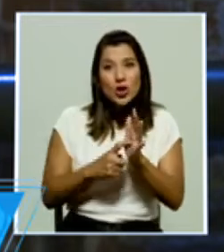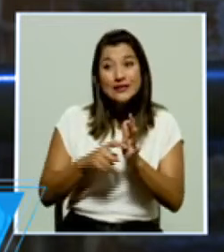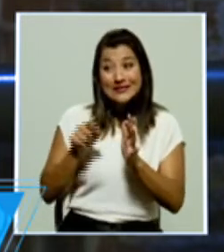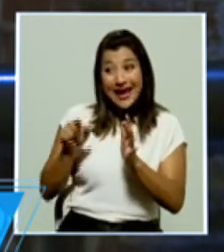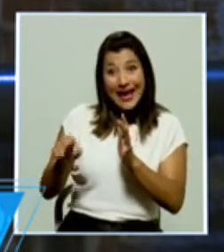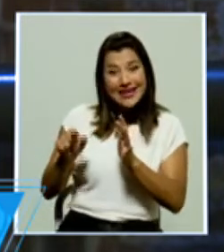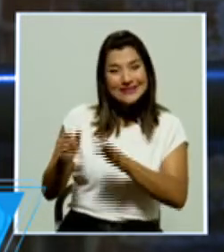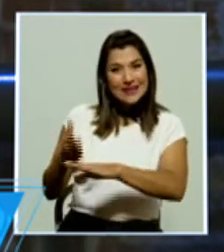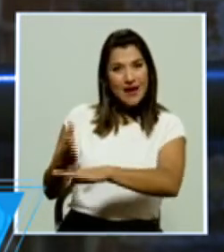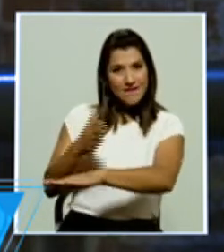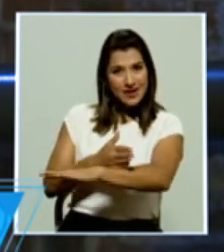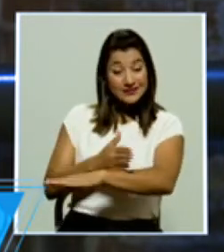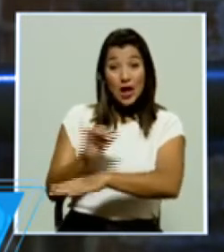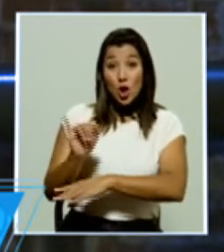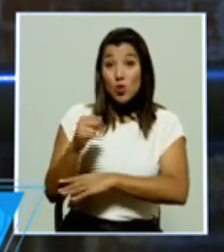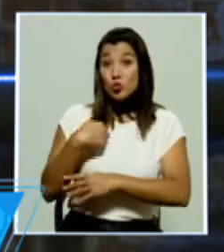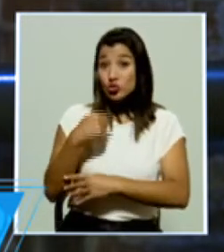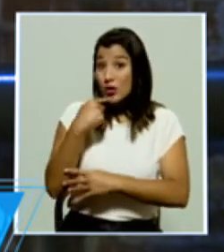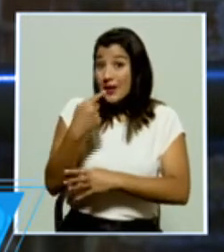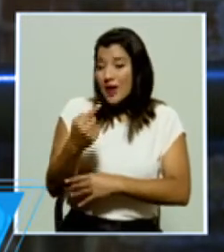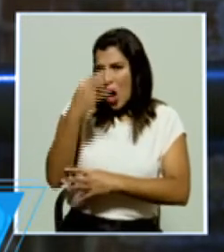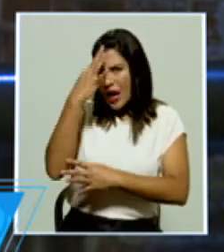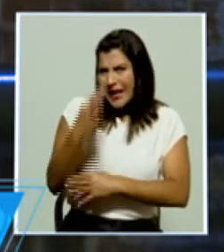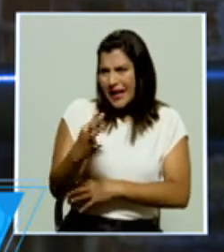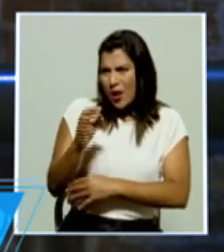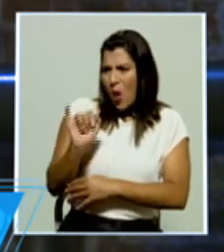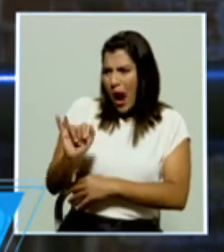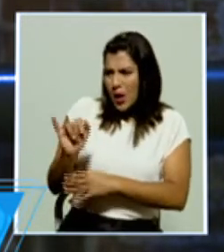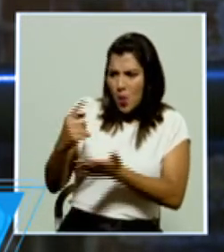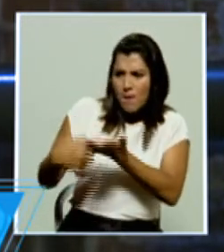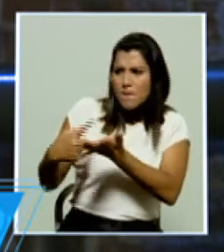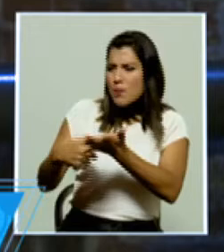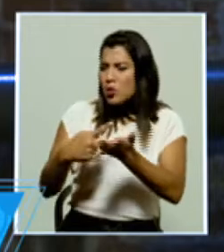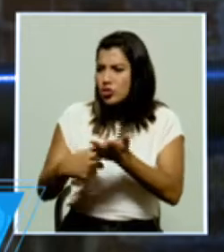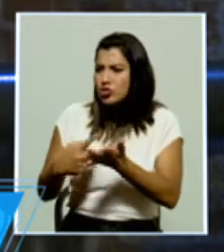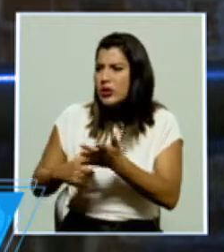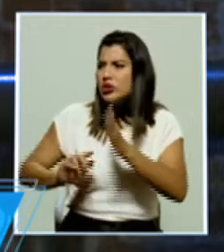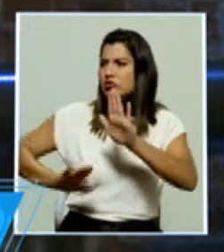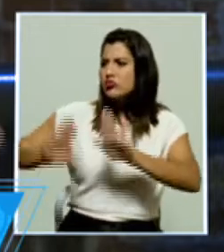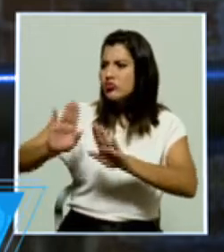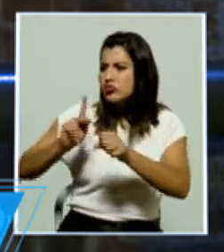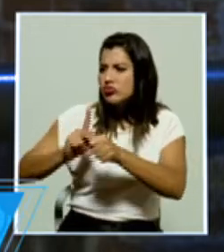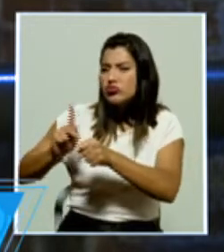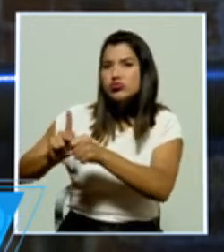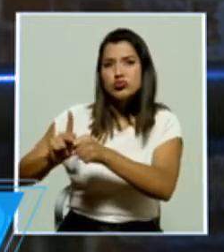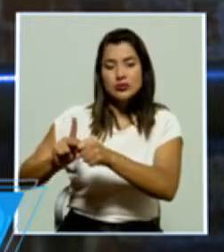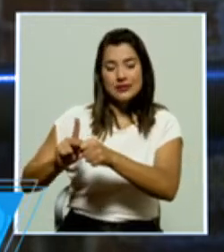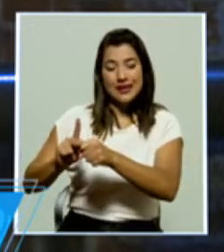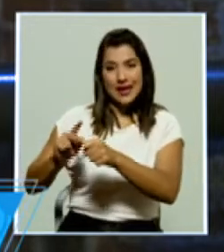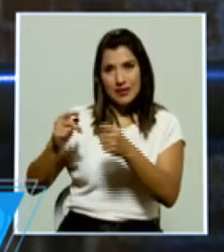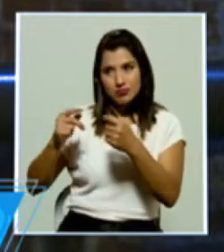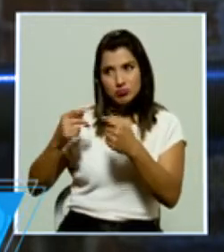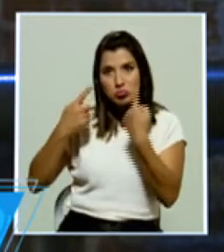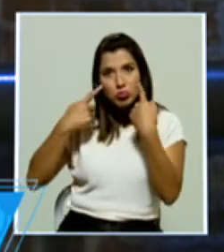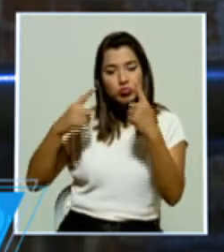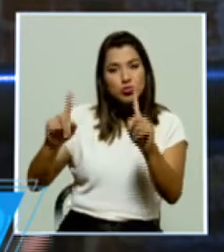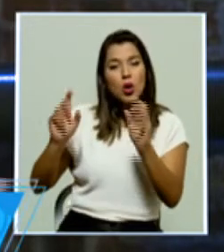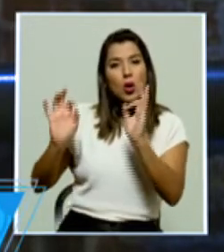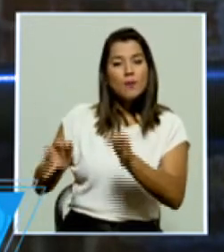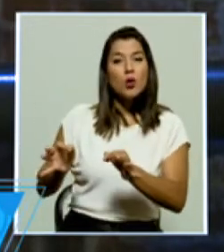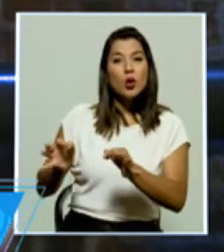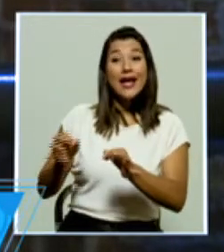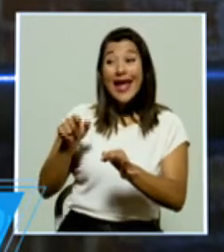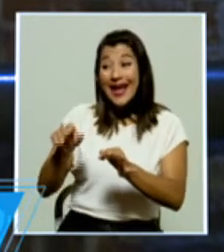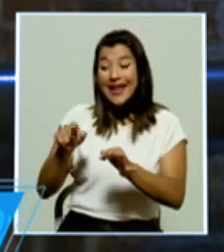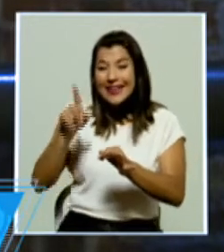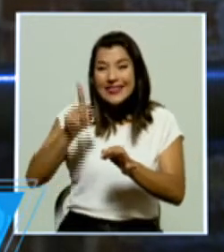porque como le estoy comentando, a mí me parece que aquí hay un proceso de deliberación y participativo que complementa y debe acompañar los procesos legislativos en